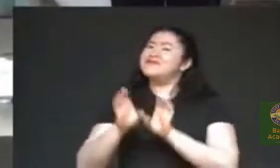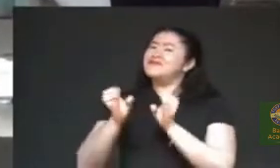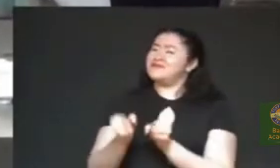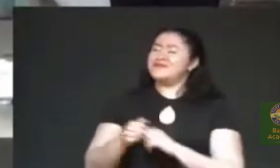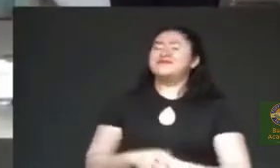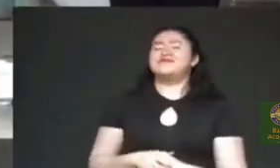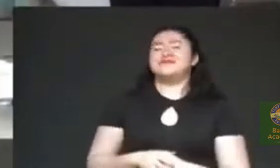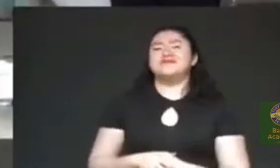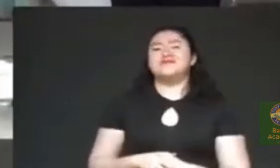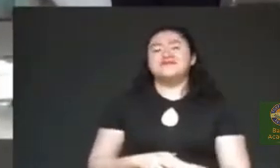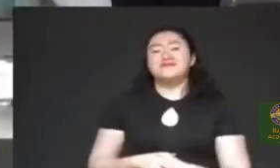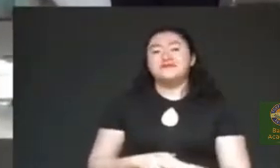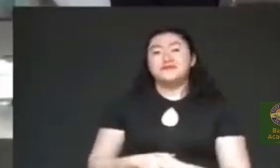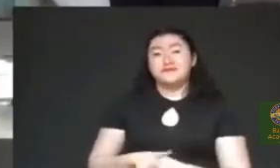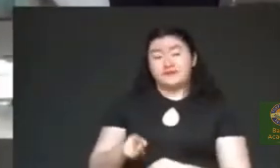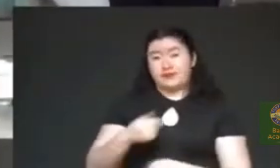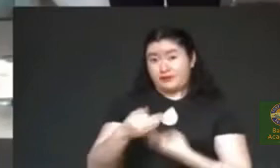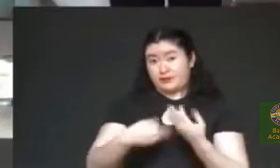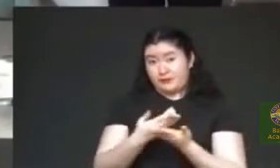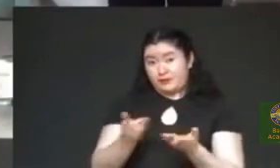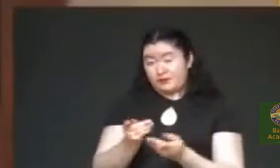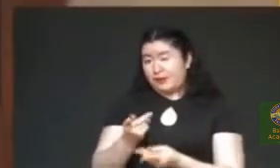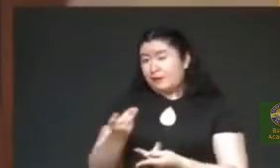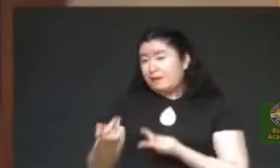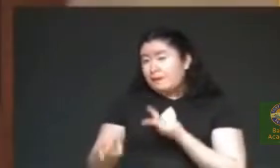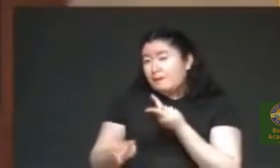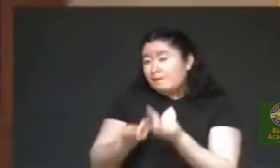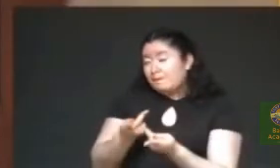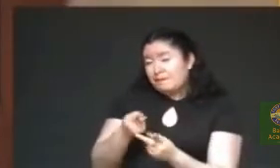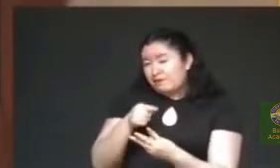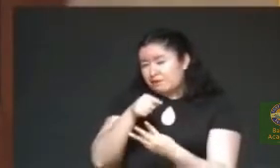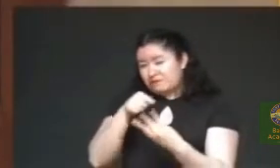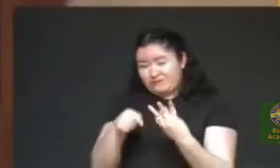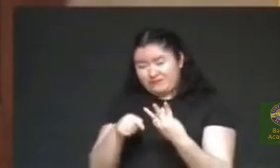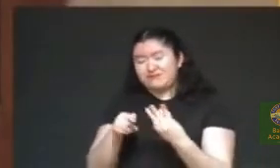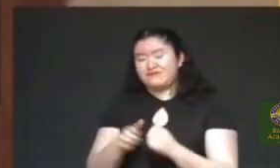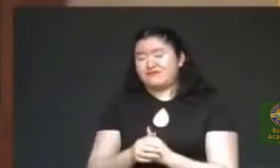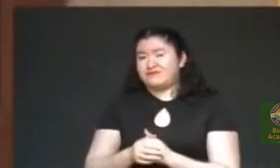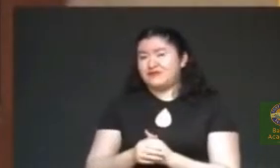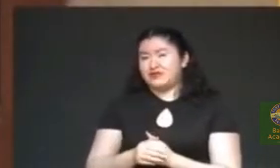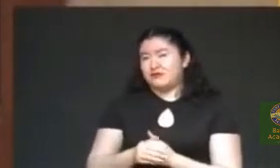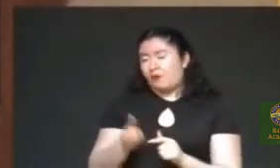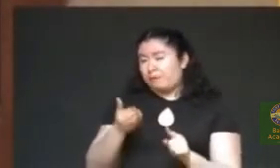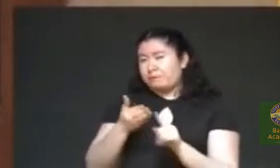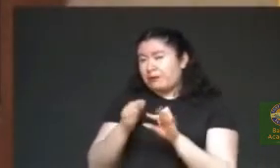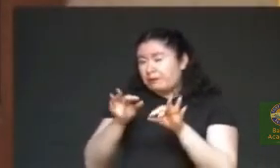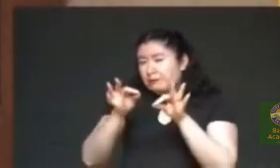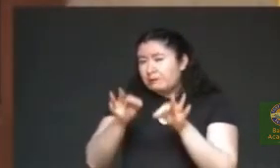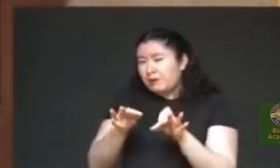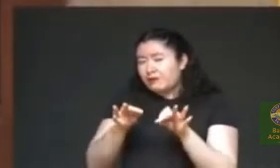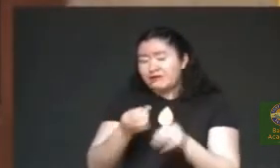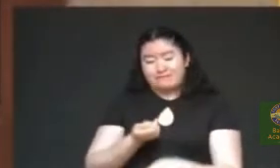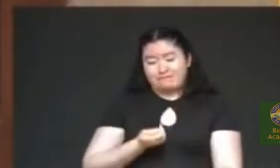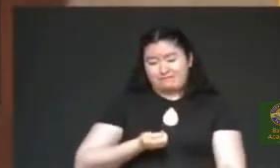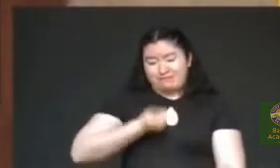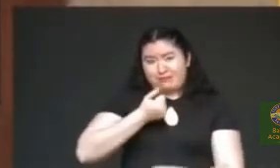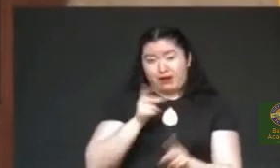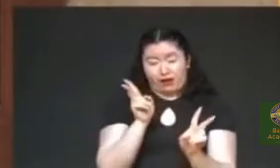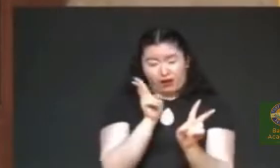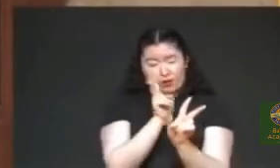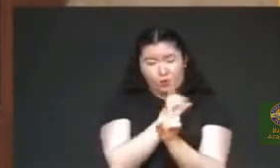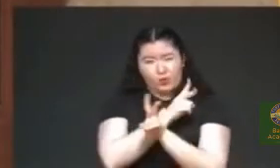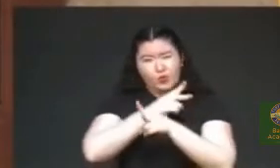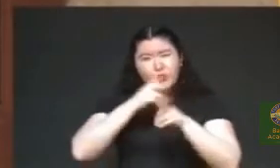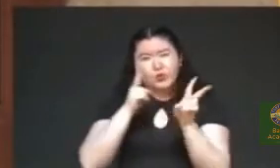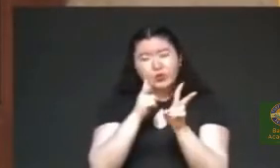preguntas que sí me gustaría una respuesta un poquito muy concreta. La primera es en cuanto al tema de la ventilación. Incluso en un canal de televisión